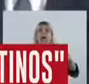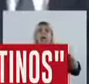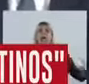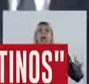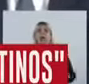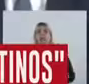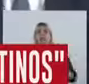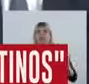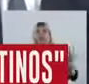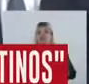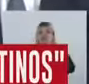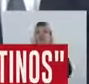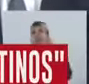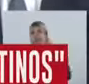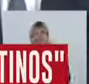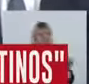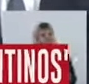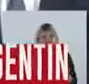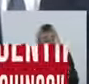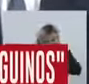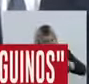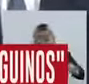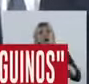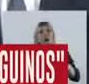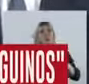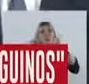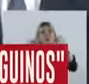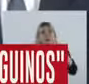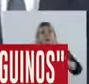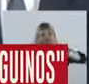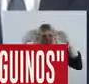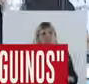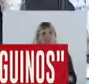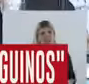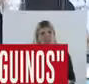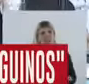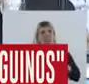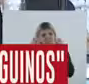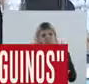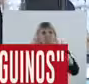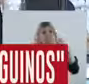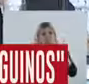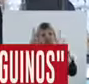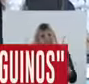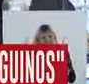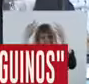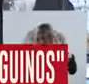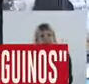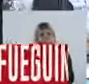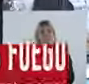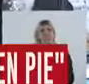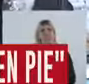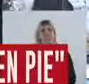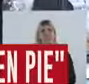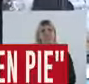hacer viviendas dignas. Vamos a dar la vivienda que merecen tener los argentinos. Y le dije,